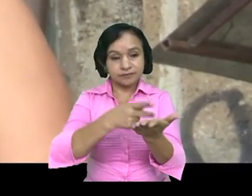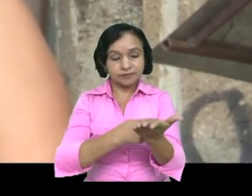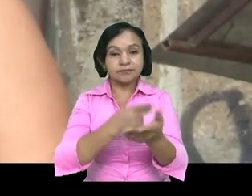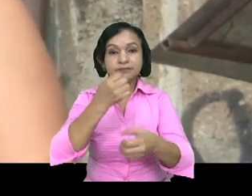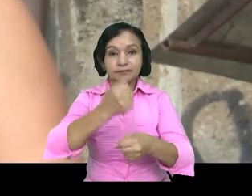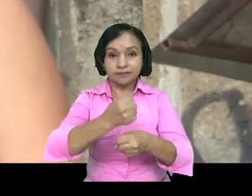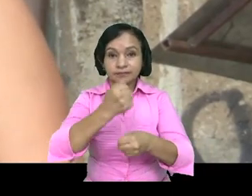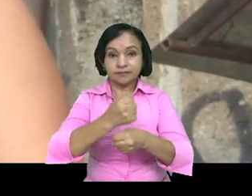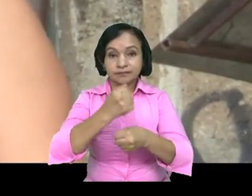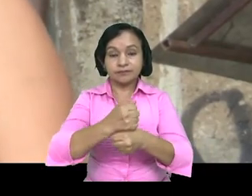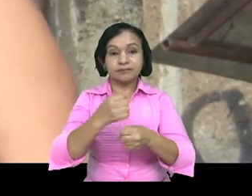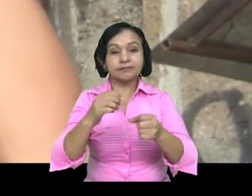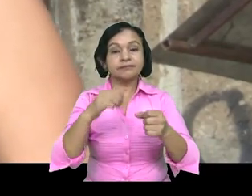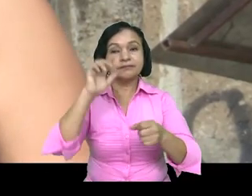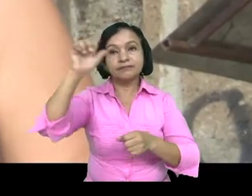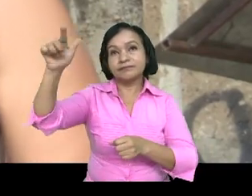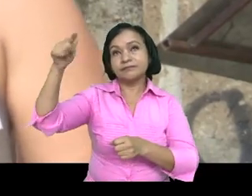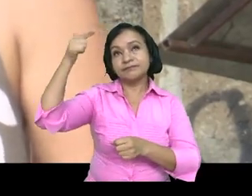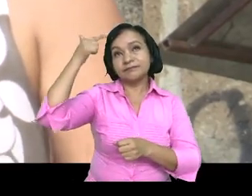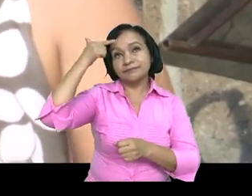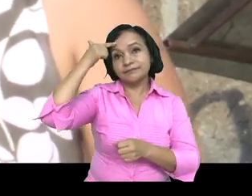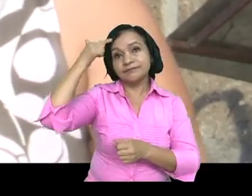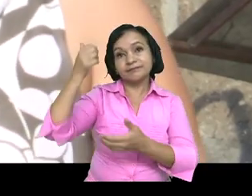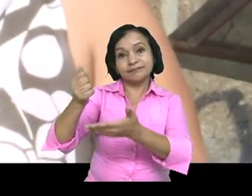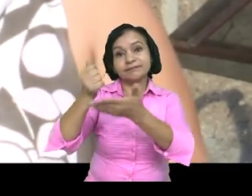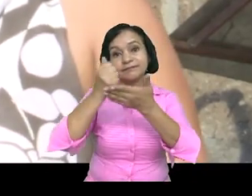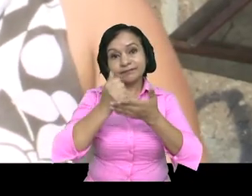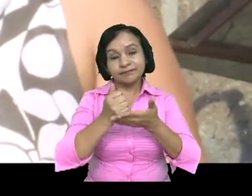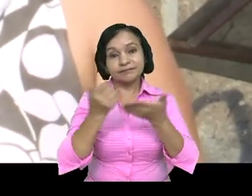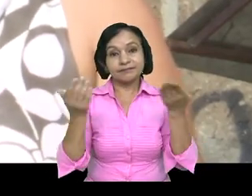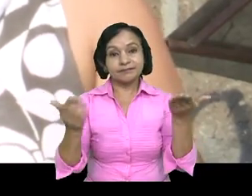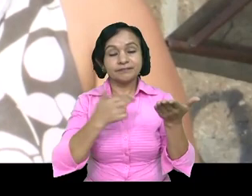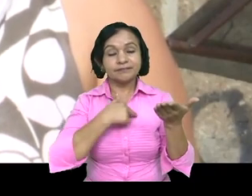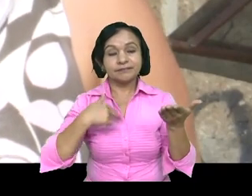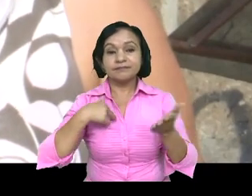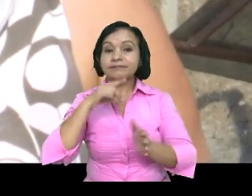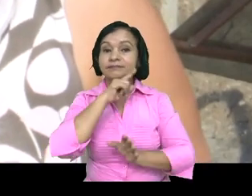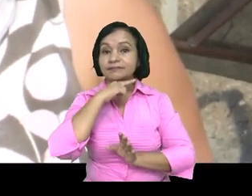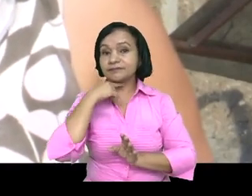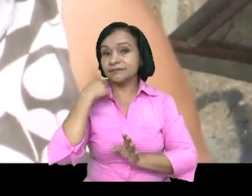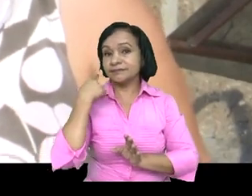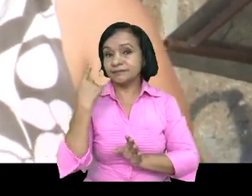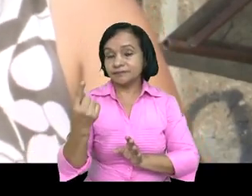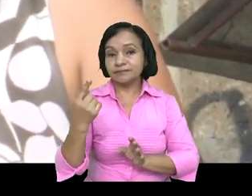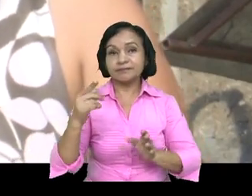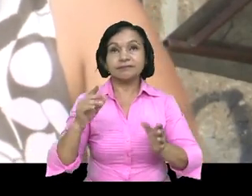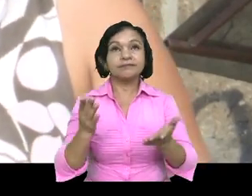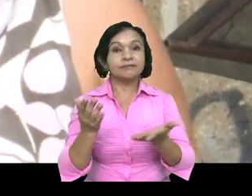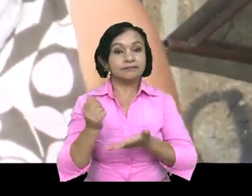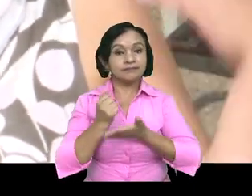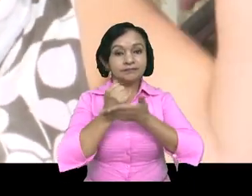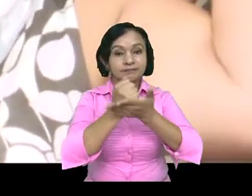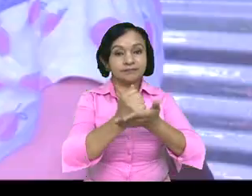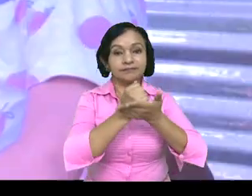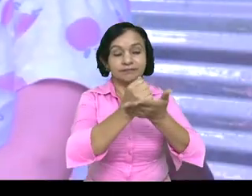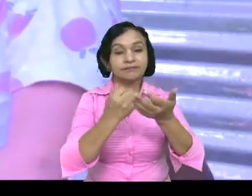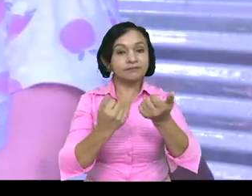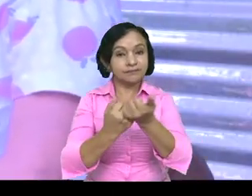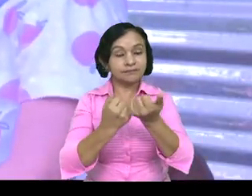¿verdad?, de nuestro gobierno, que es el que ha hecho realidad al beneficio pues, que hemos